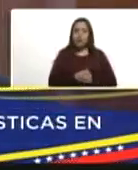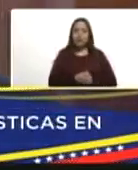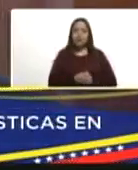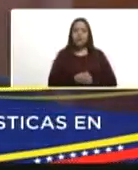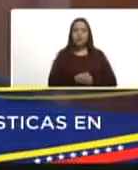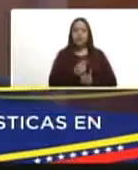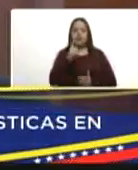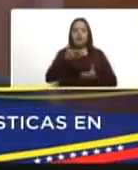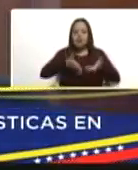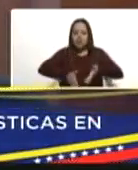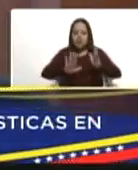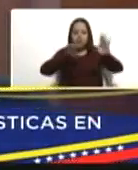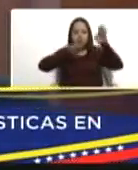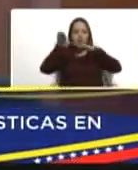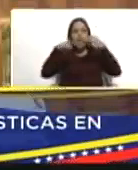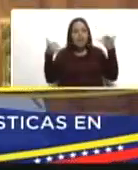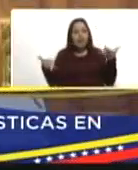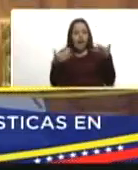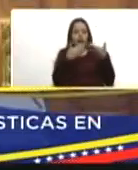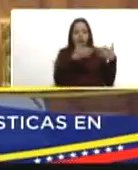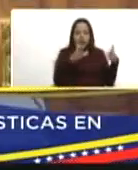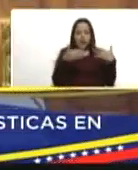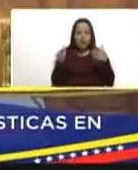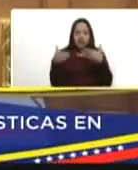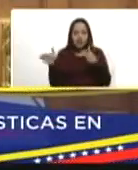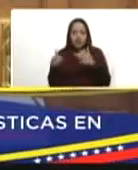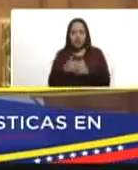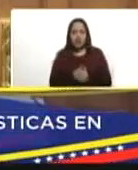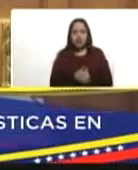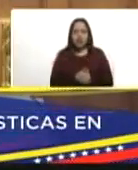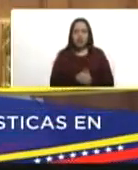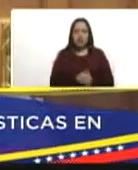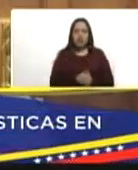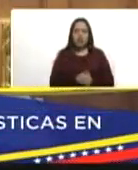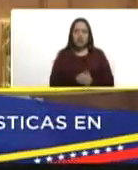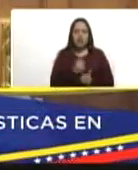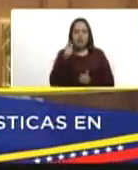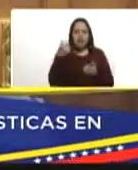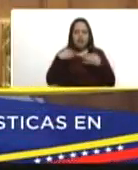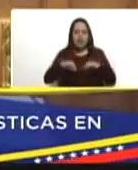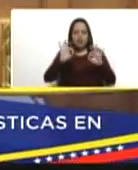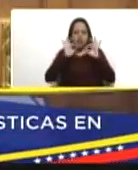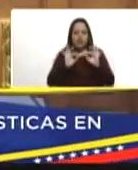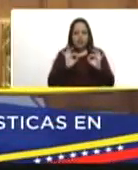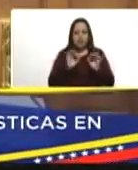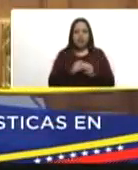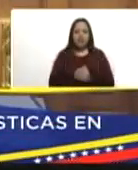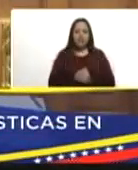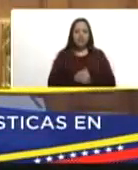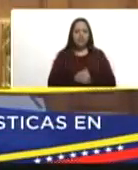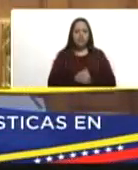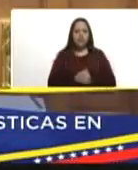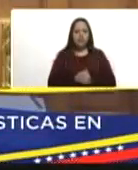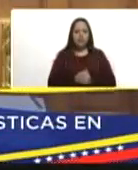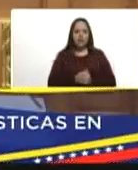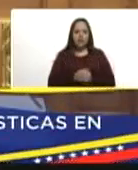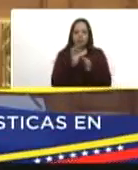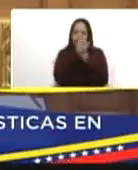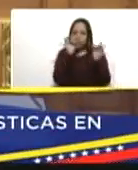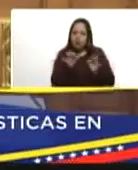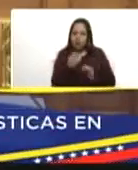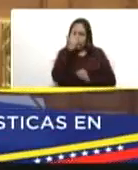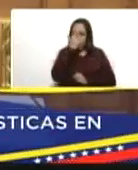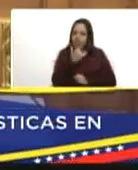de las rutas turísticas que ya estamos abriendo un perfil especial verdad y la gente